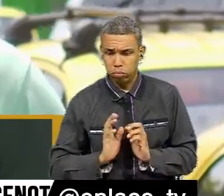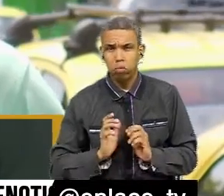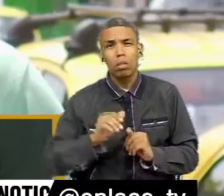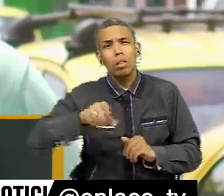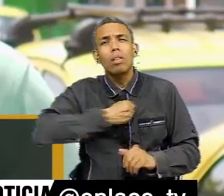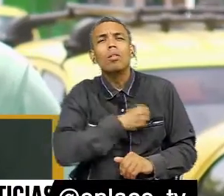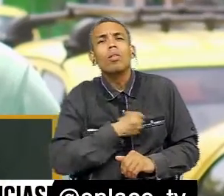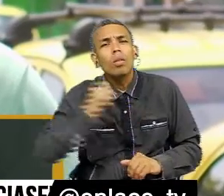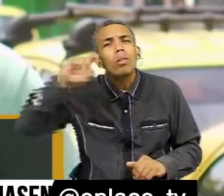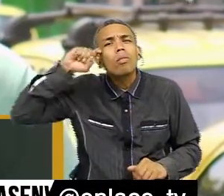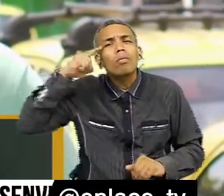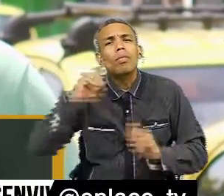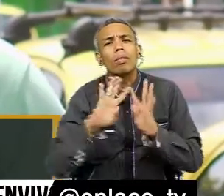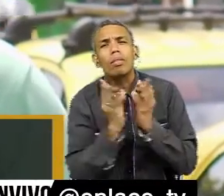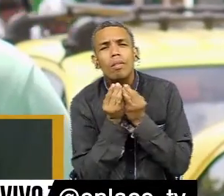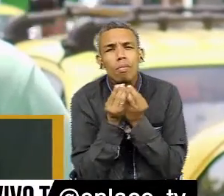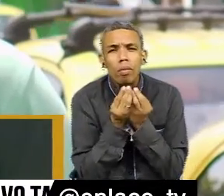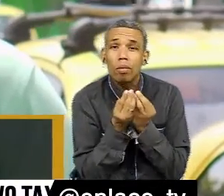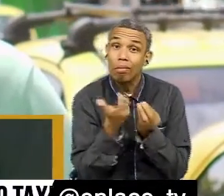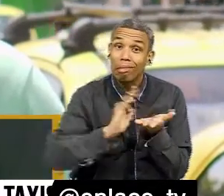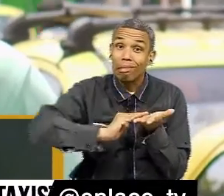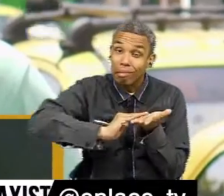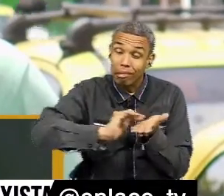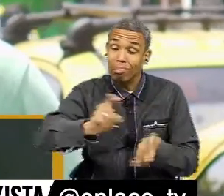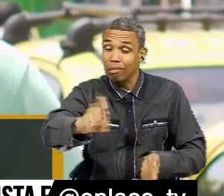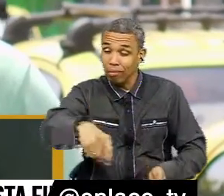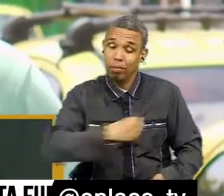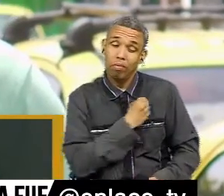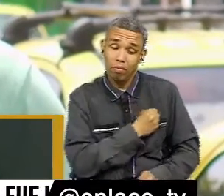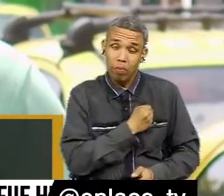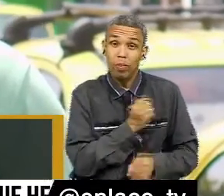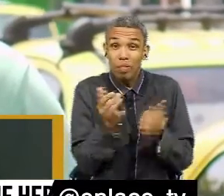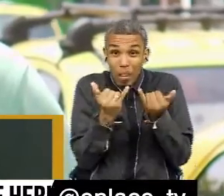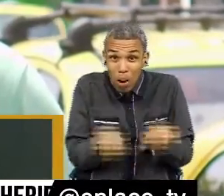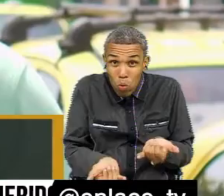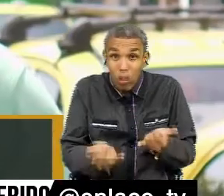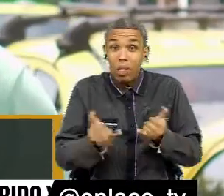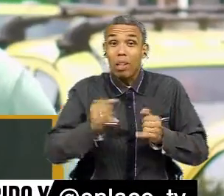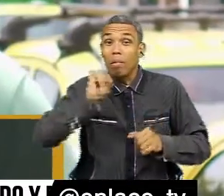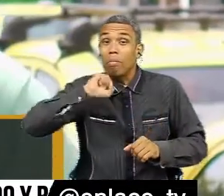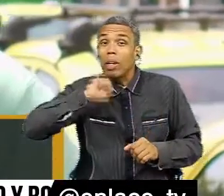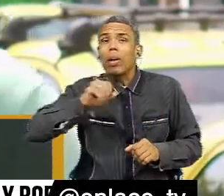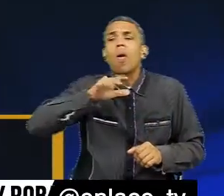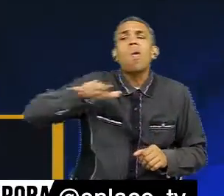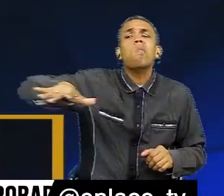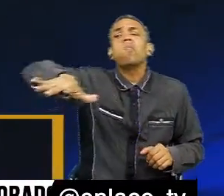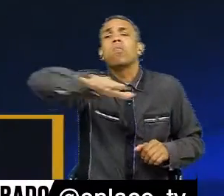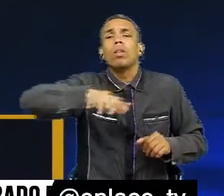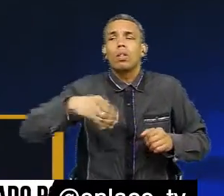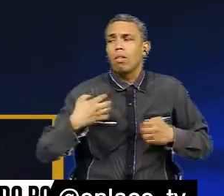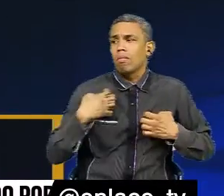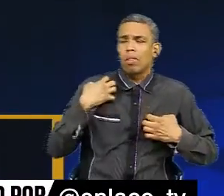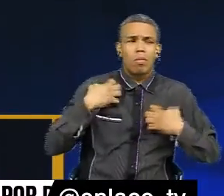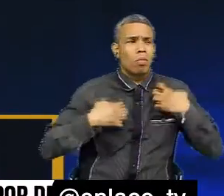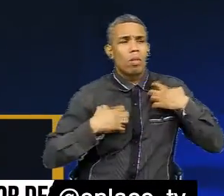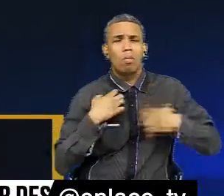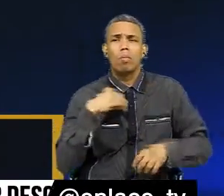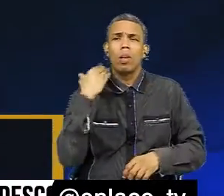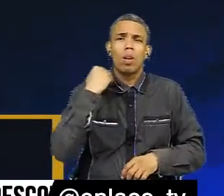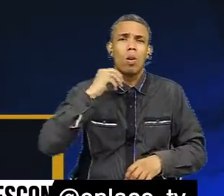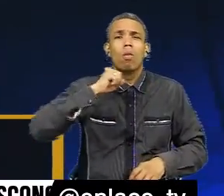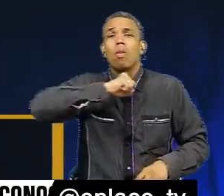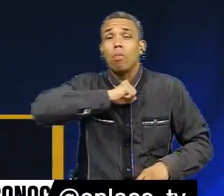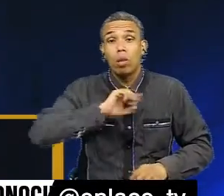tomen asuntos en la situación, porque Barranca está con la inseguridad por las nubes. La denuncia fue formulada ante los